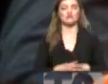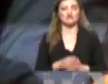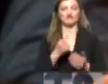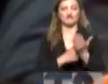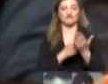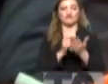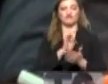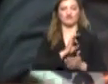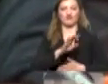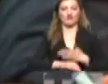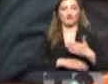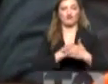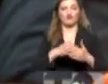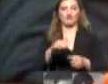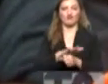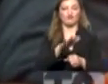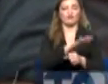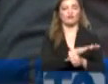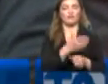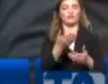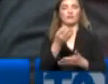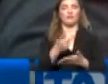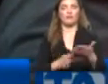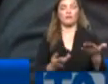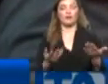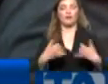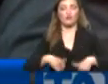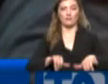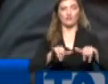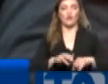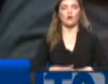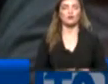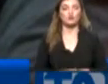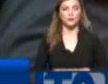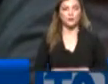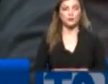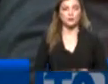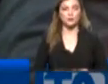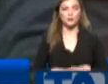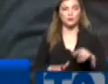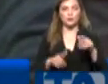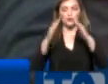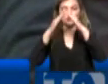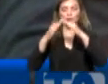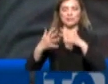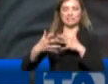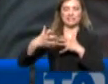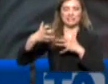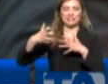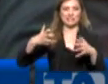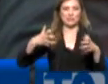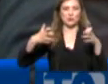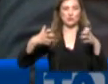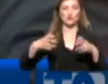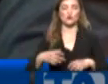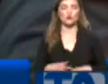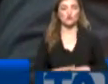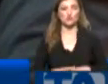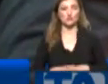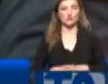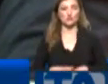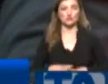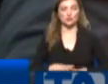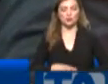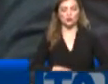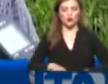análisis técnico para ver los efectos que van a seguirse surtiendo. Hay viviendas cuarteadas y realmente el asentamiento está construido